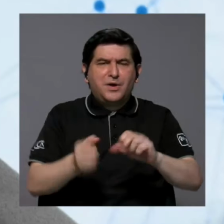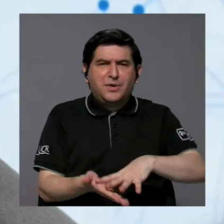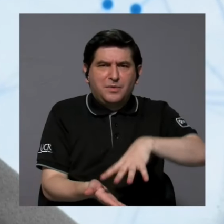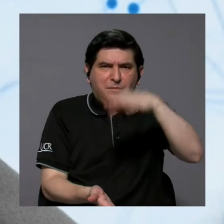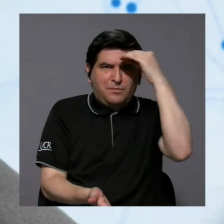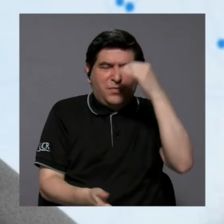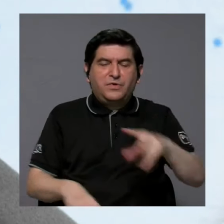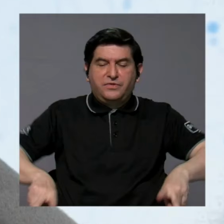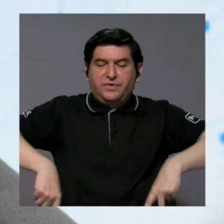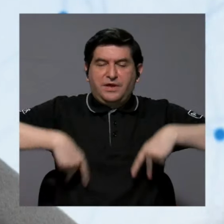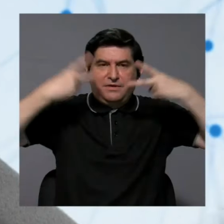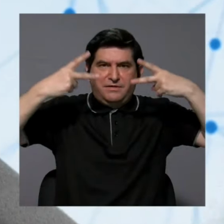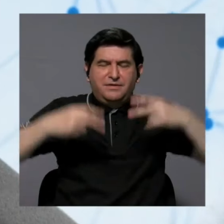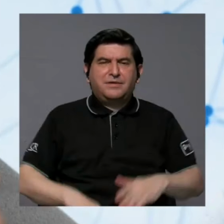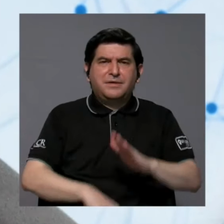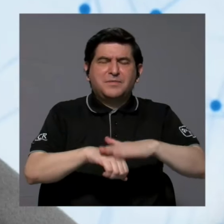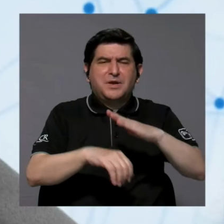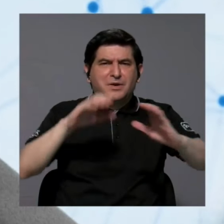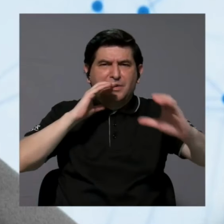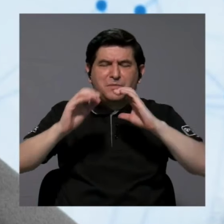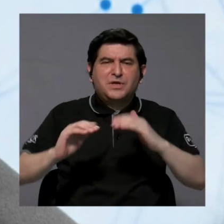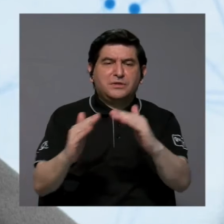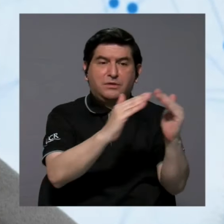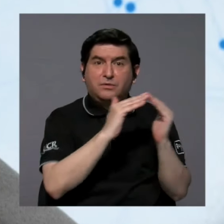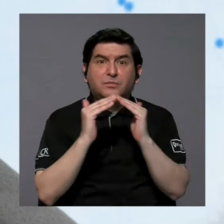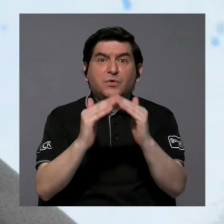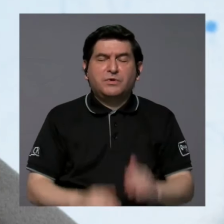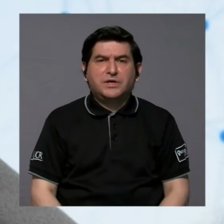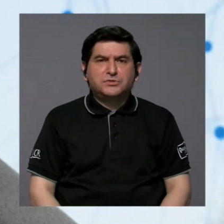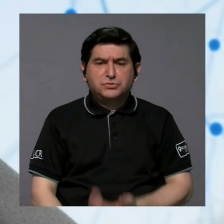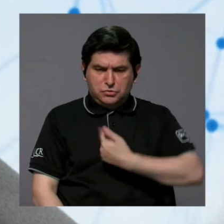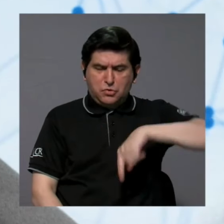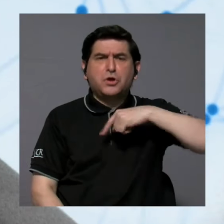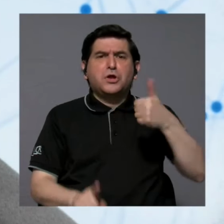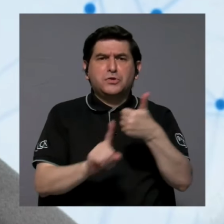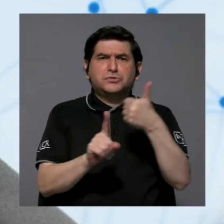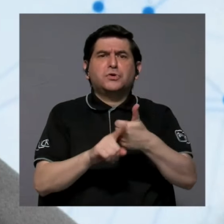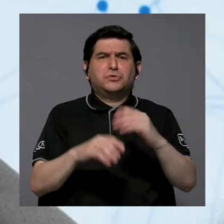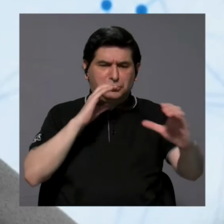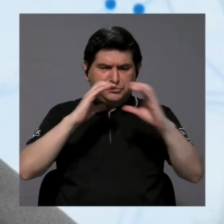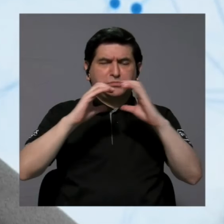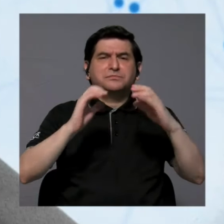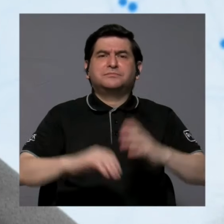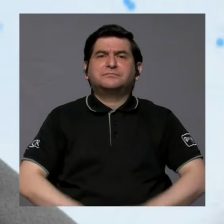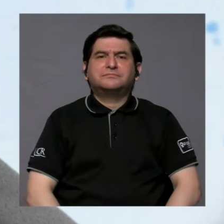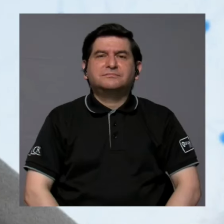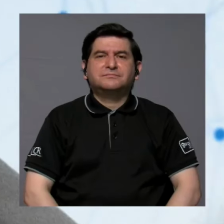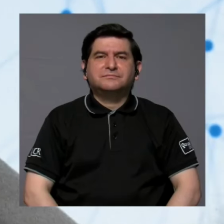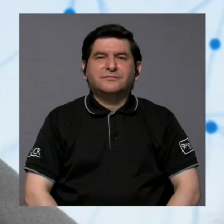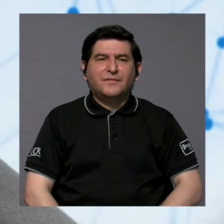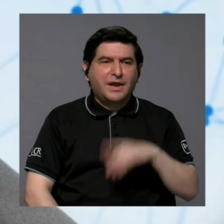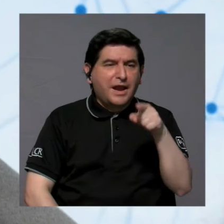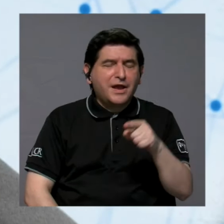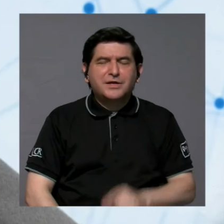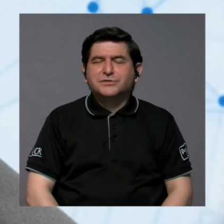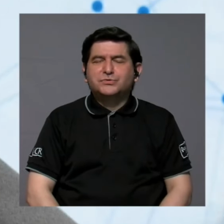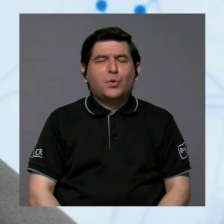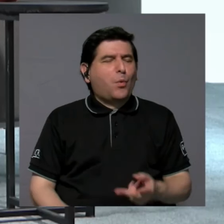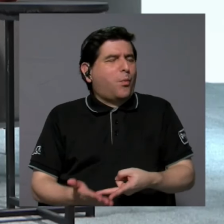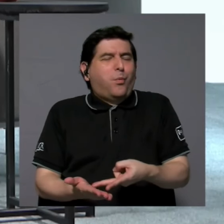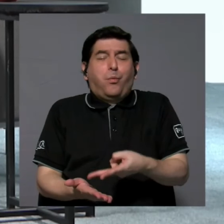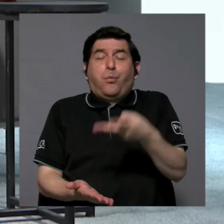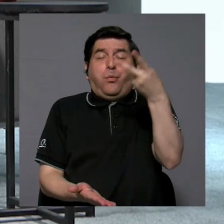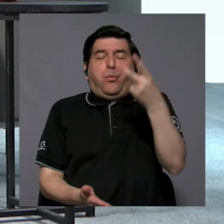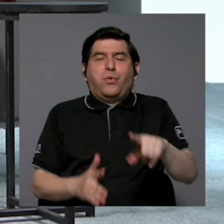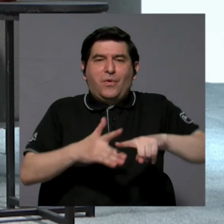podríamos aprender a lo largo de la vida y que nos permite comunicarnos con una población y entre nosotros y nosotras también. Eso sería muy, muy